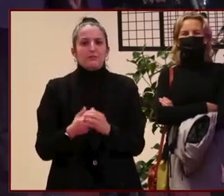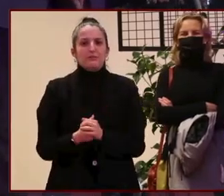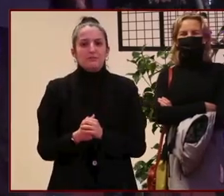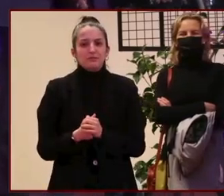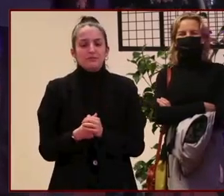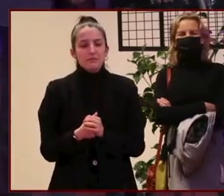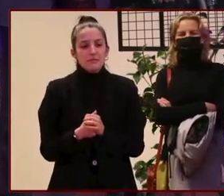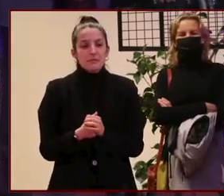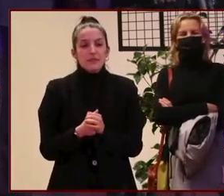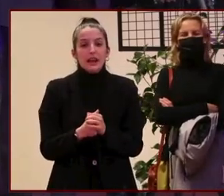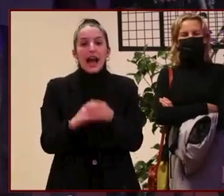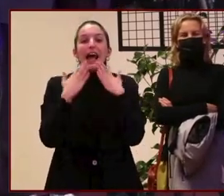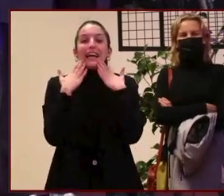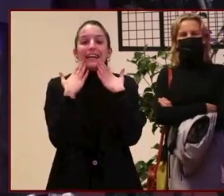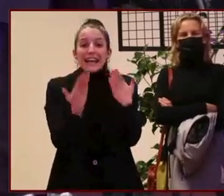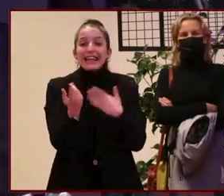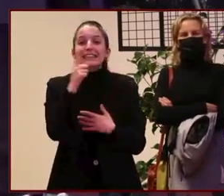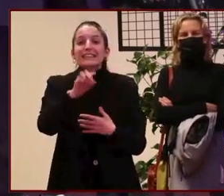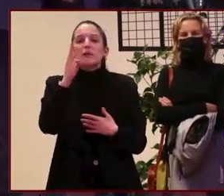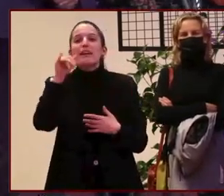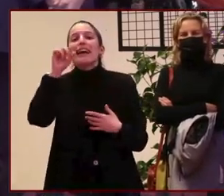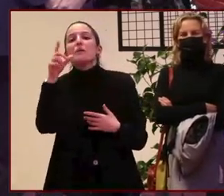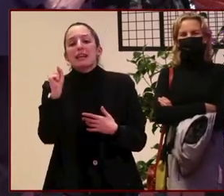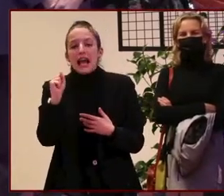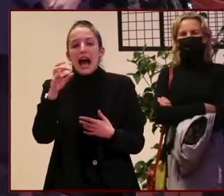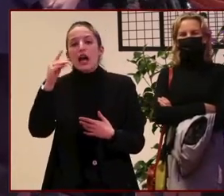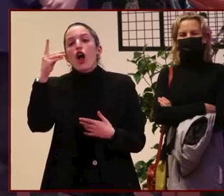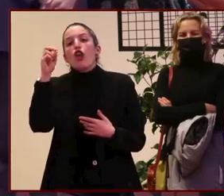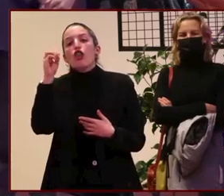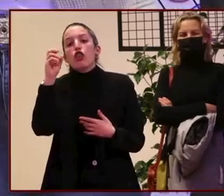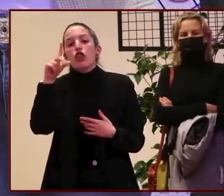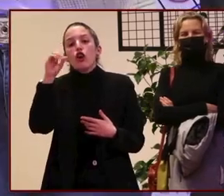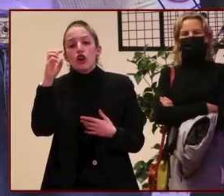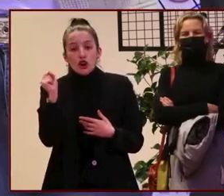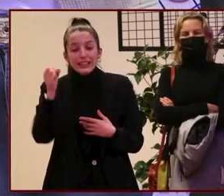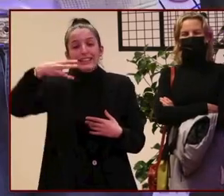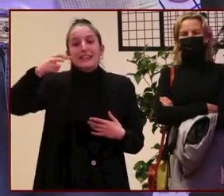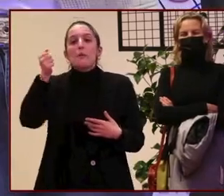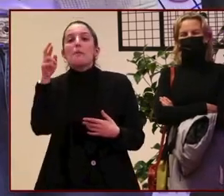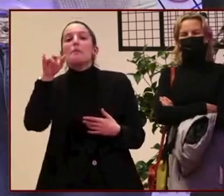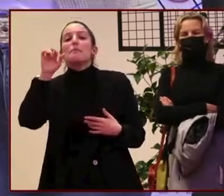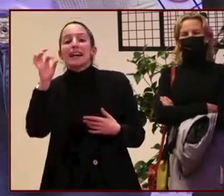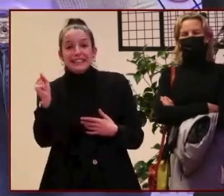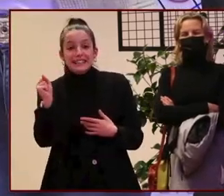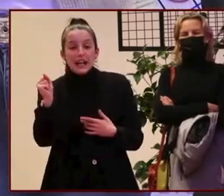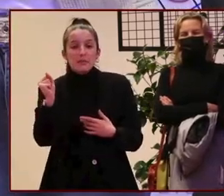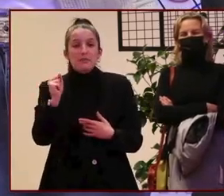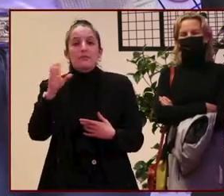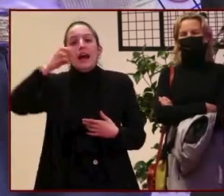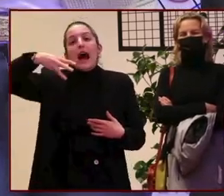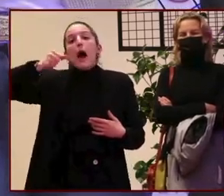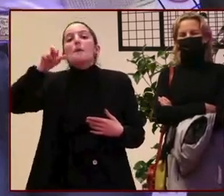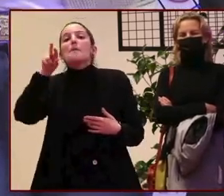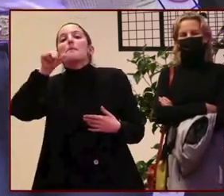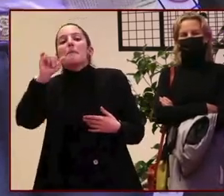y gracias a pilar rodríguez a dolores a marisa salgueiro amar y quintero a gran